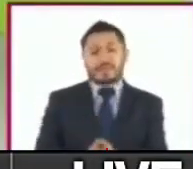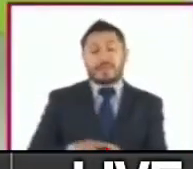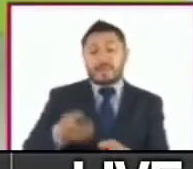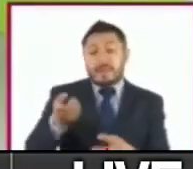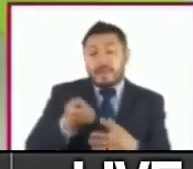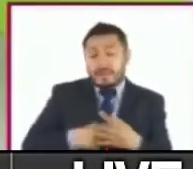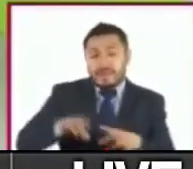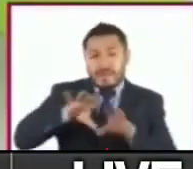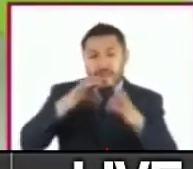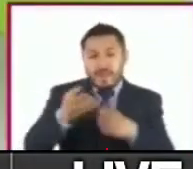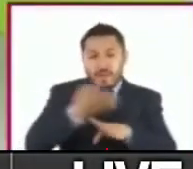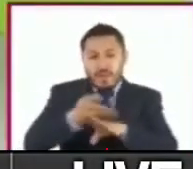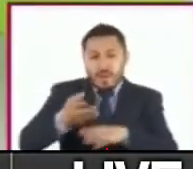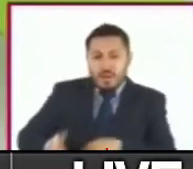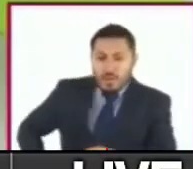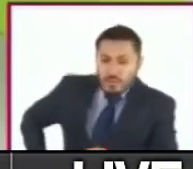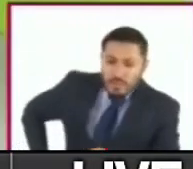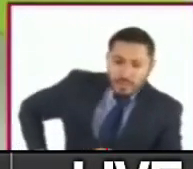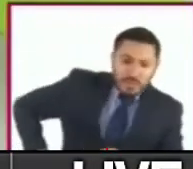blanca.